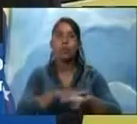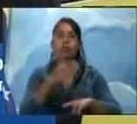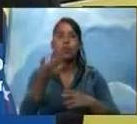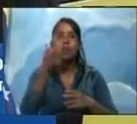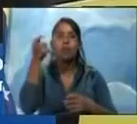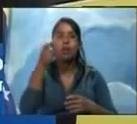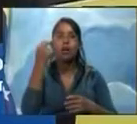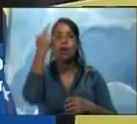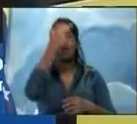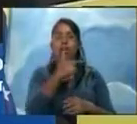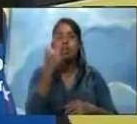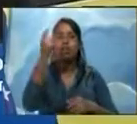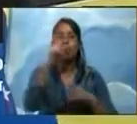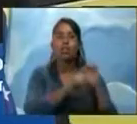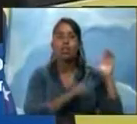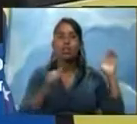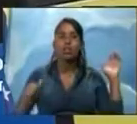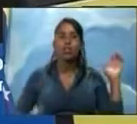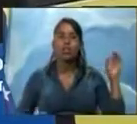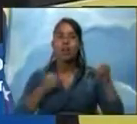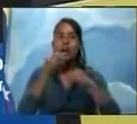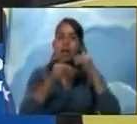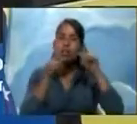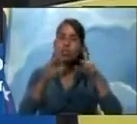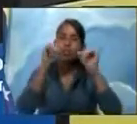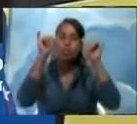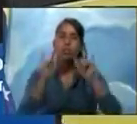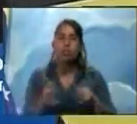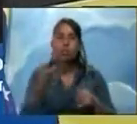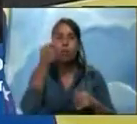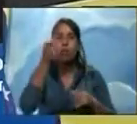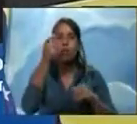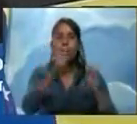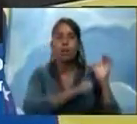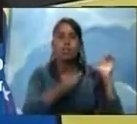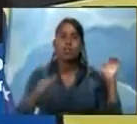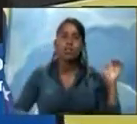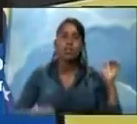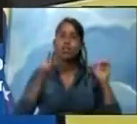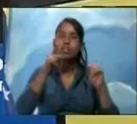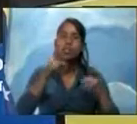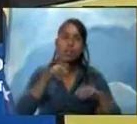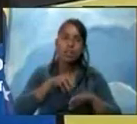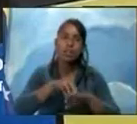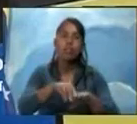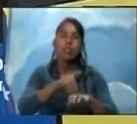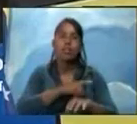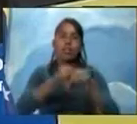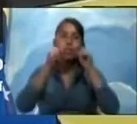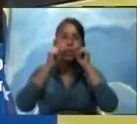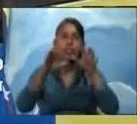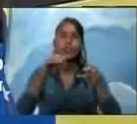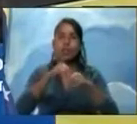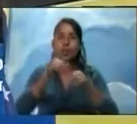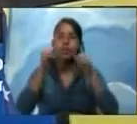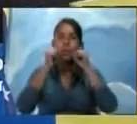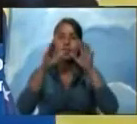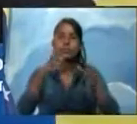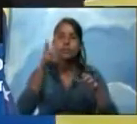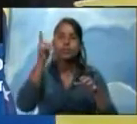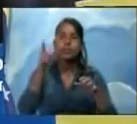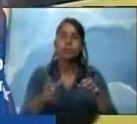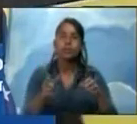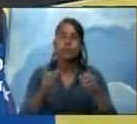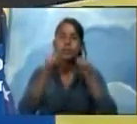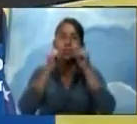buscaba el rostro del Señor. Haga usted lo mismo, busque al Señor y el Señor te llevará de bendición en bendición. Será bendición